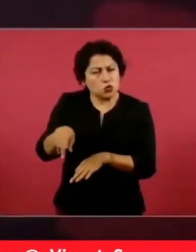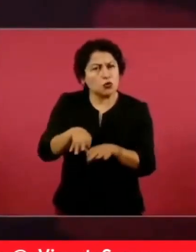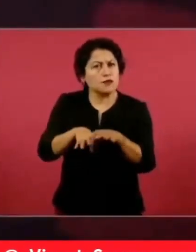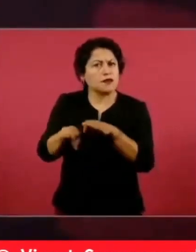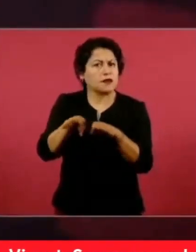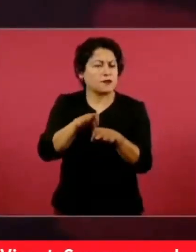a presentar la…